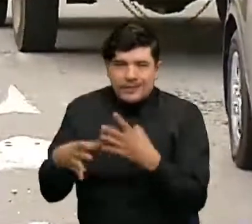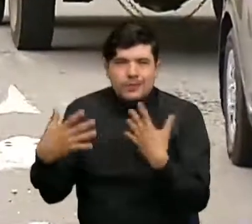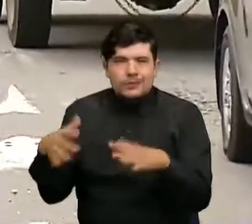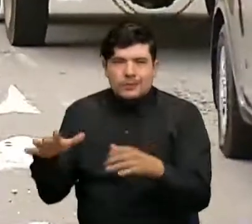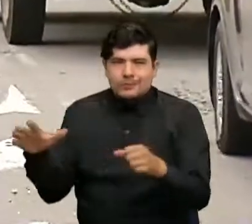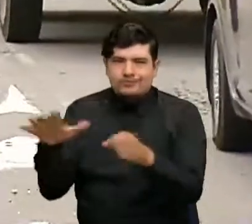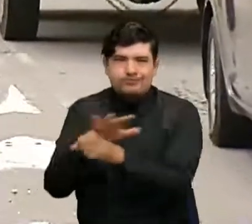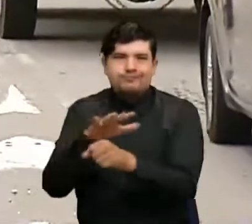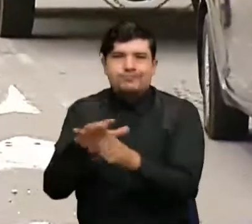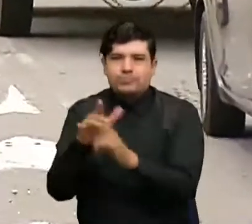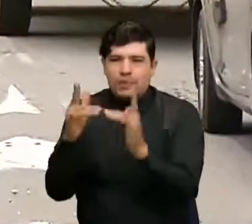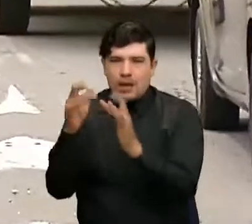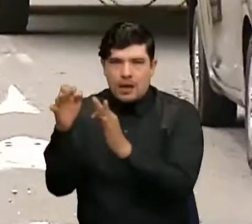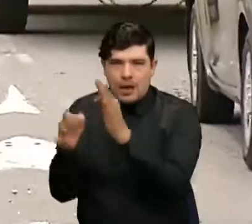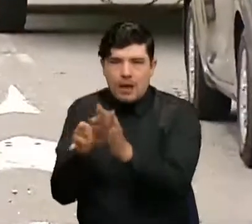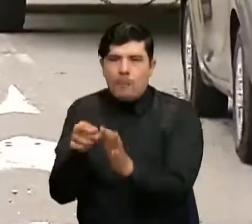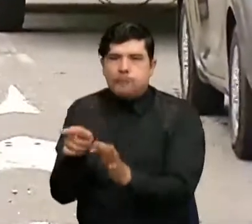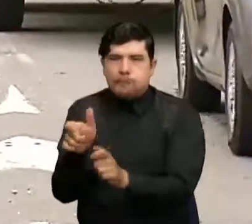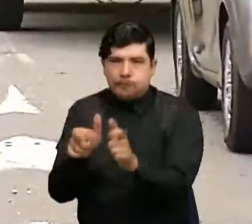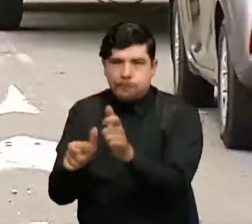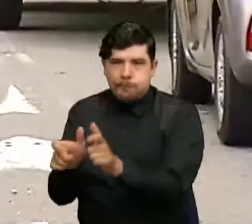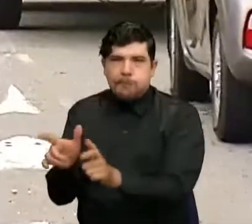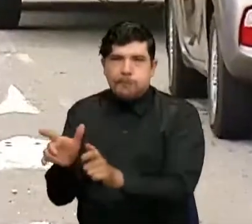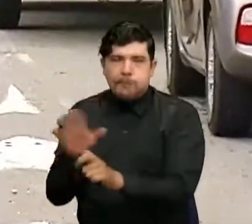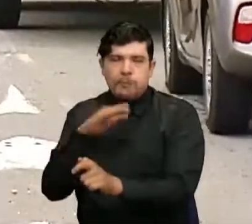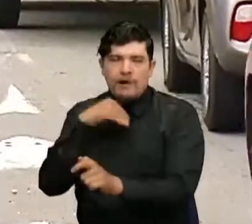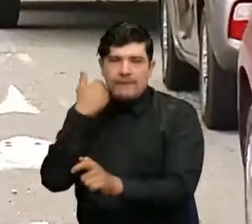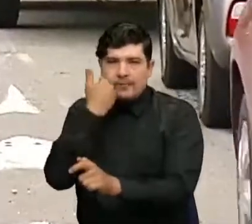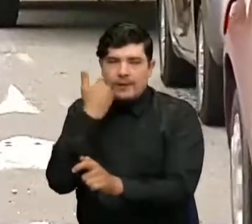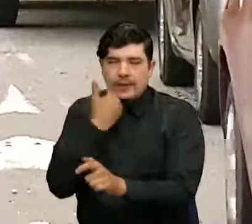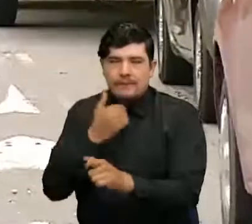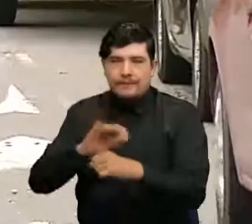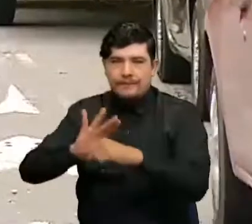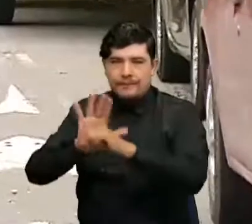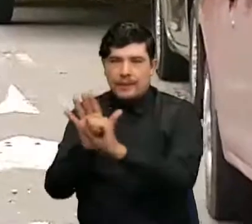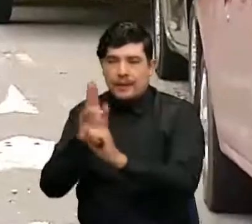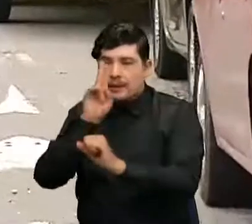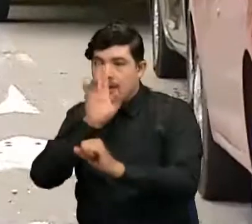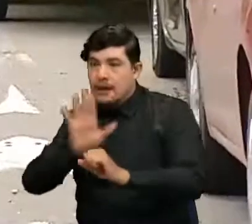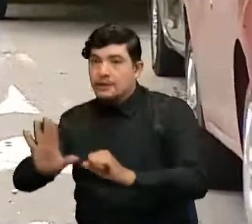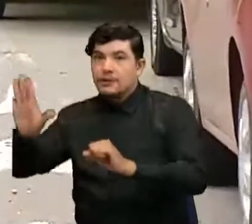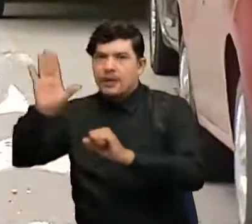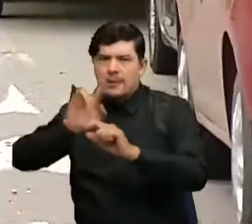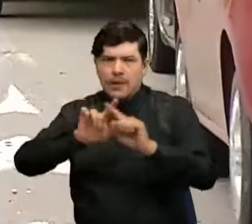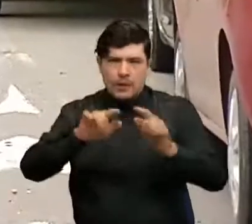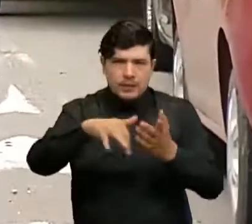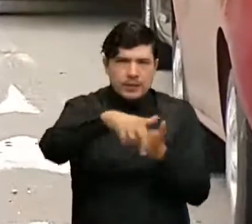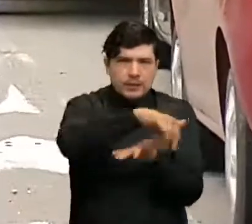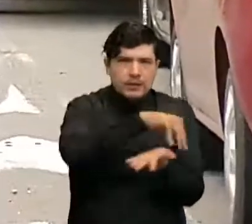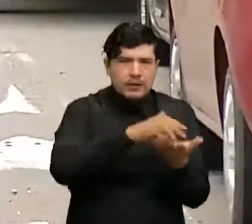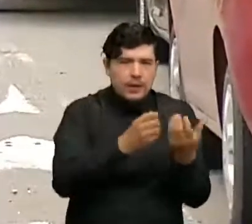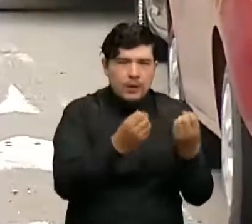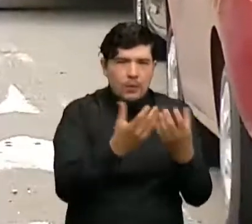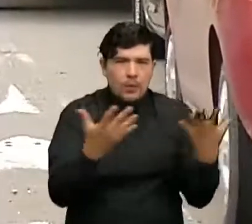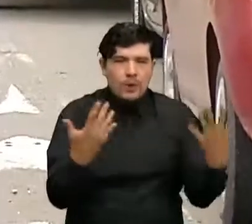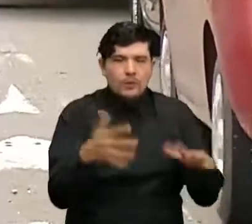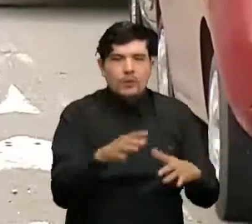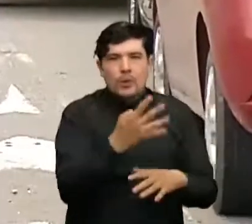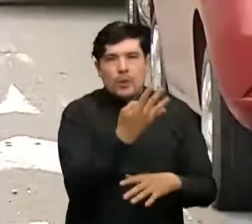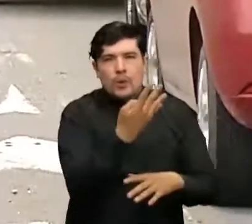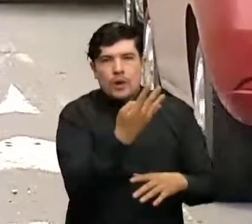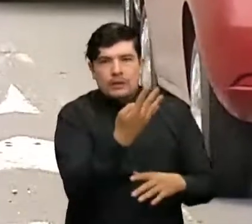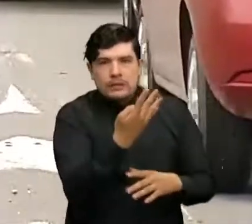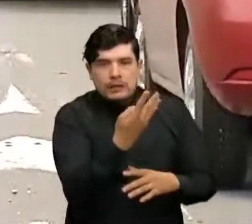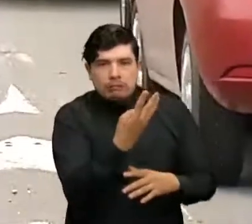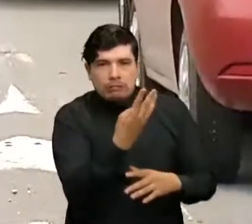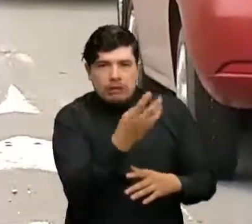ocupadas por personas contagiadas con COVID-19. Eso a nivel nacional, pero aquí en el departamento entre 30 y 40 personas mueren